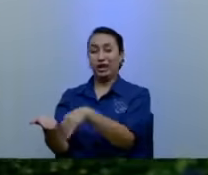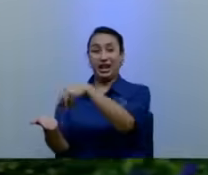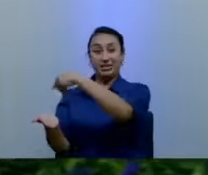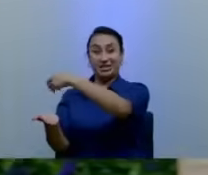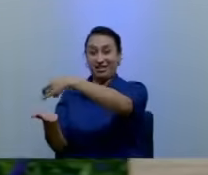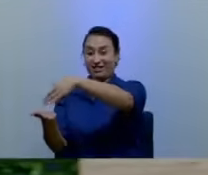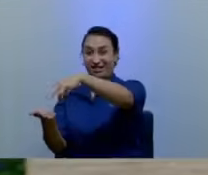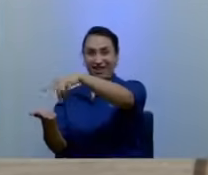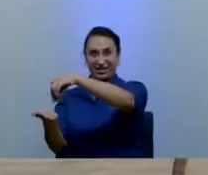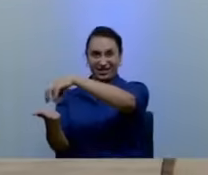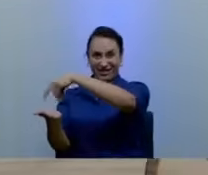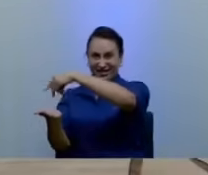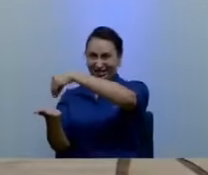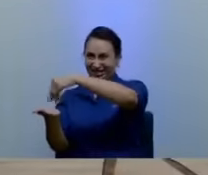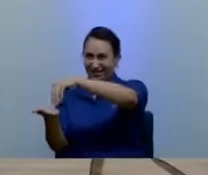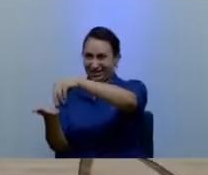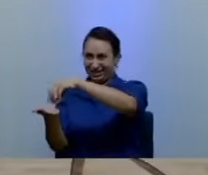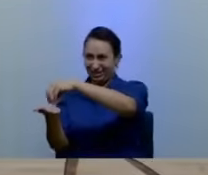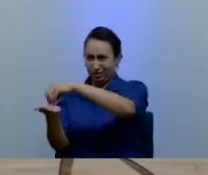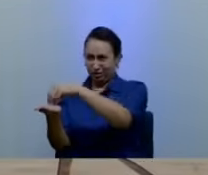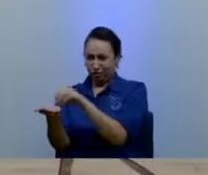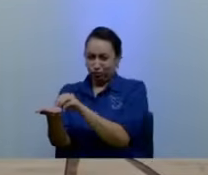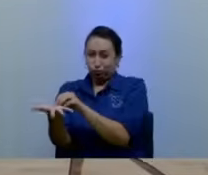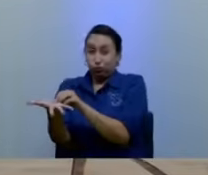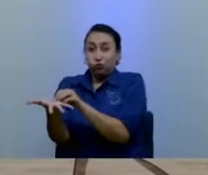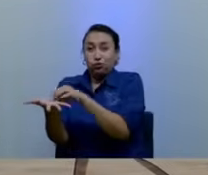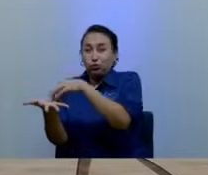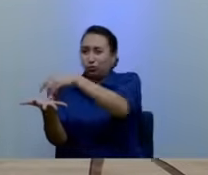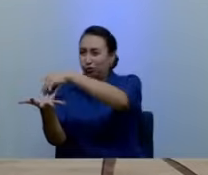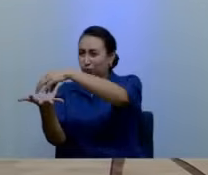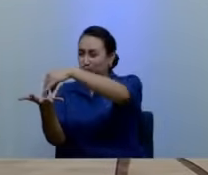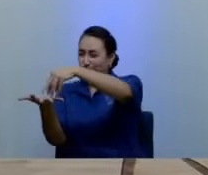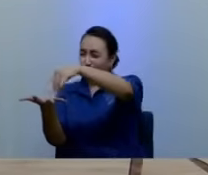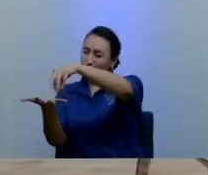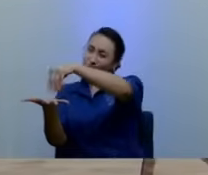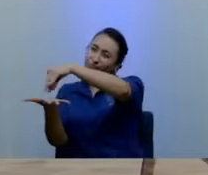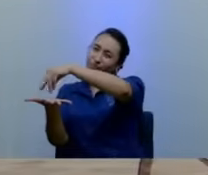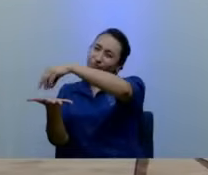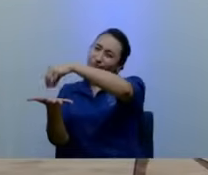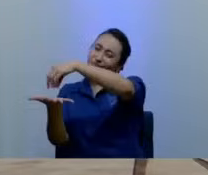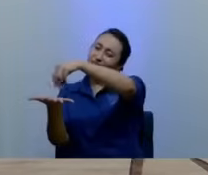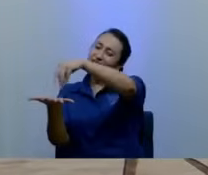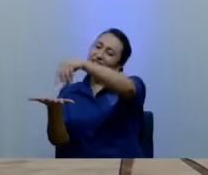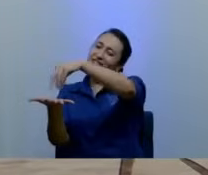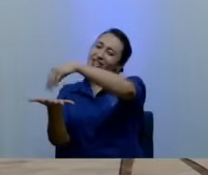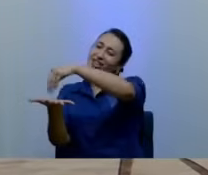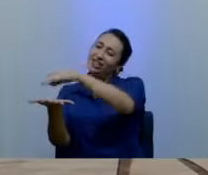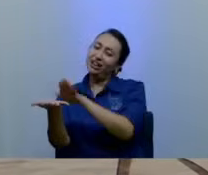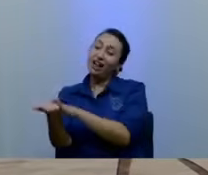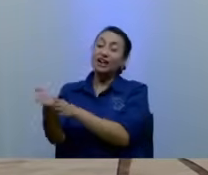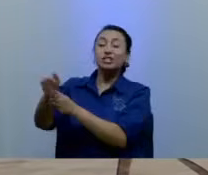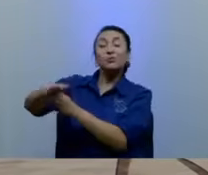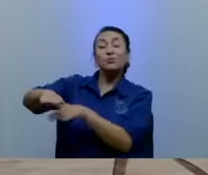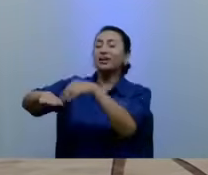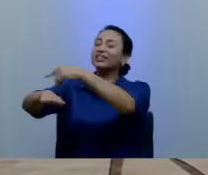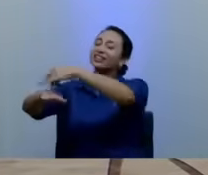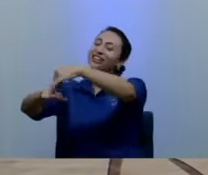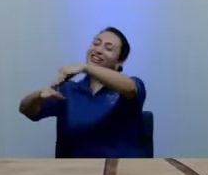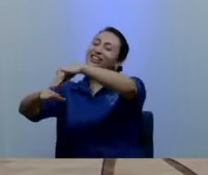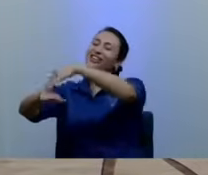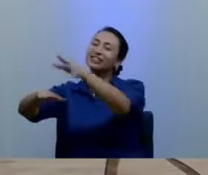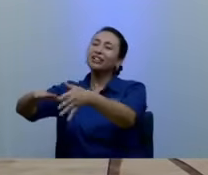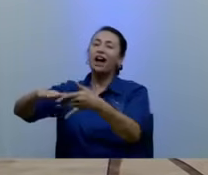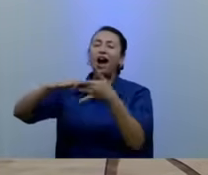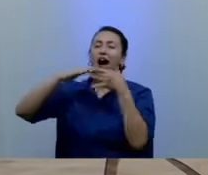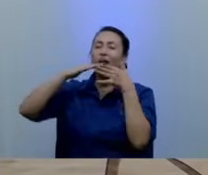Te pones ahí y cuando está en el fuego, como que se abriera la carne, entra la sal. Le das vuelta.